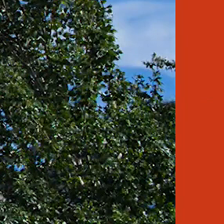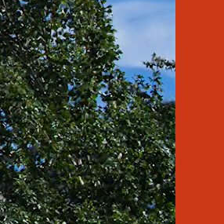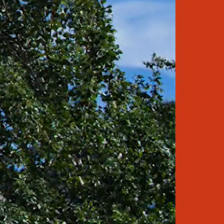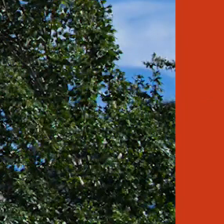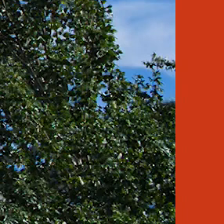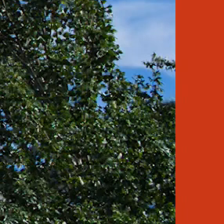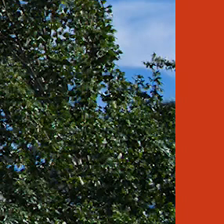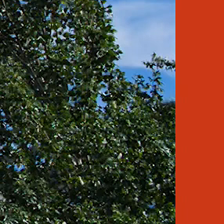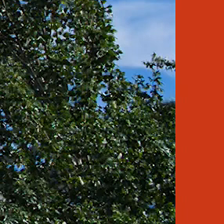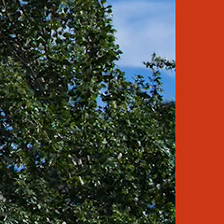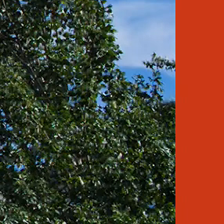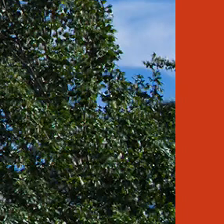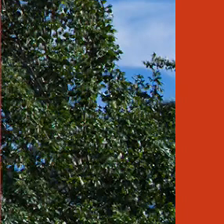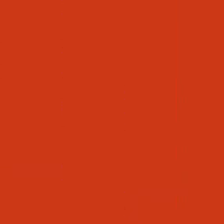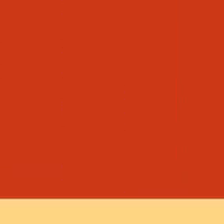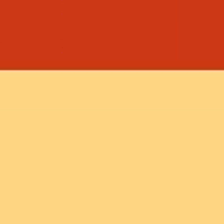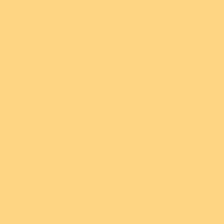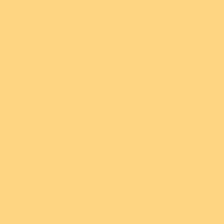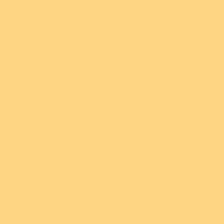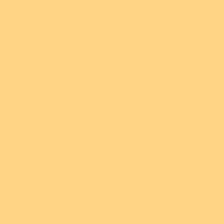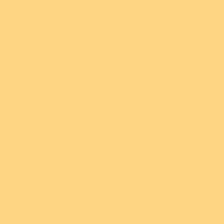historias mercado de